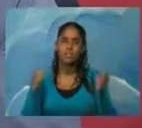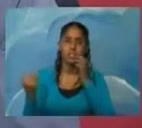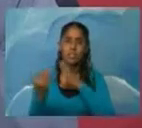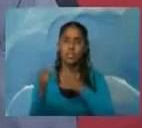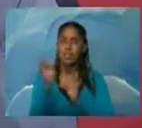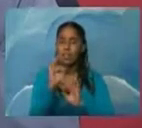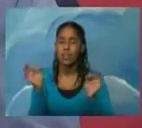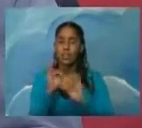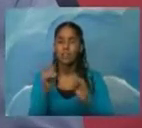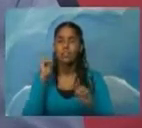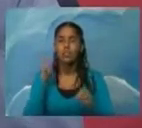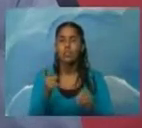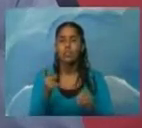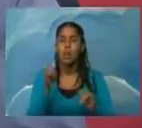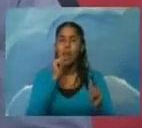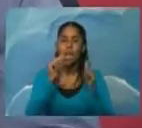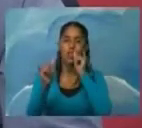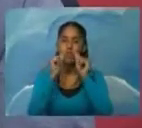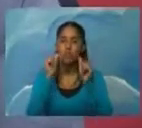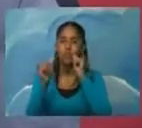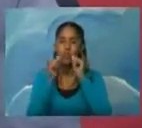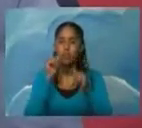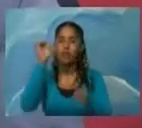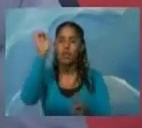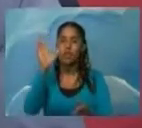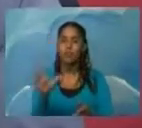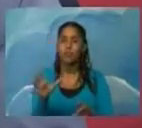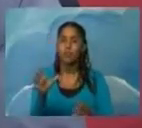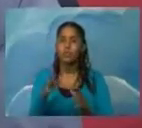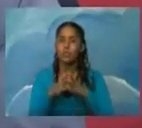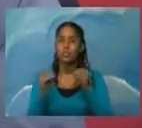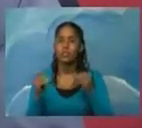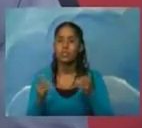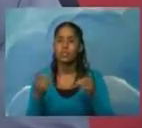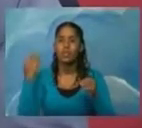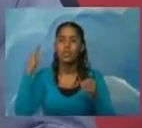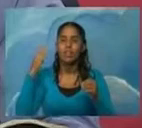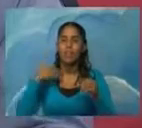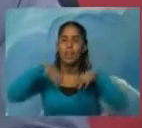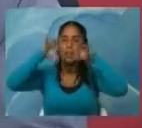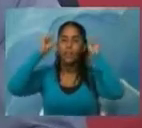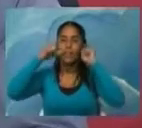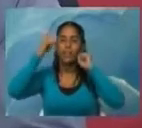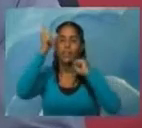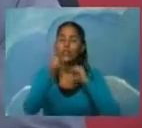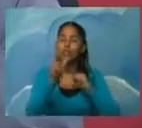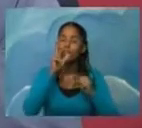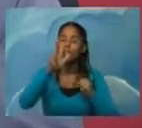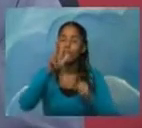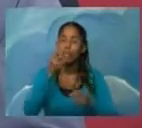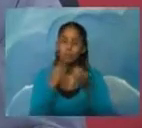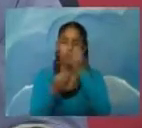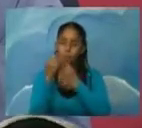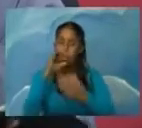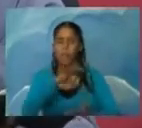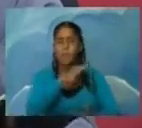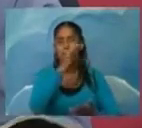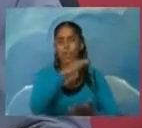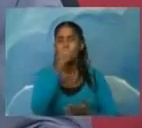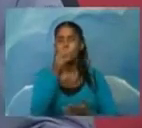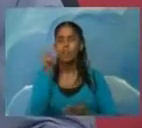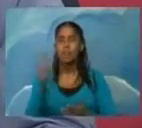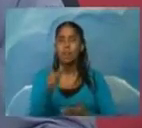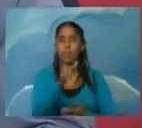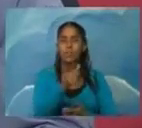nadie, sino informar. El pastor Puerta hace dar a entender que son tres platos de comida. La